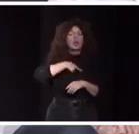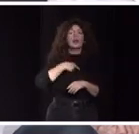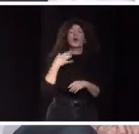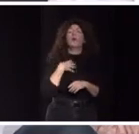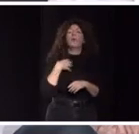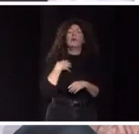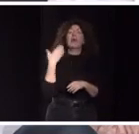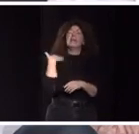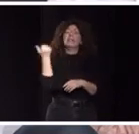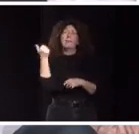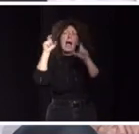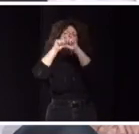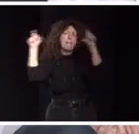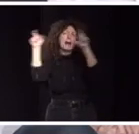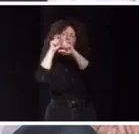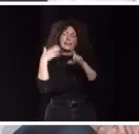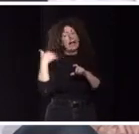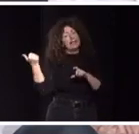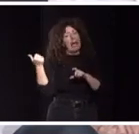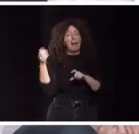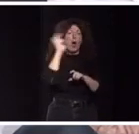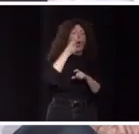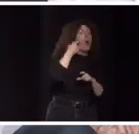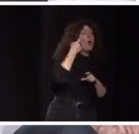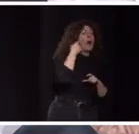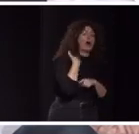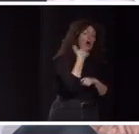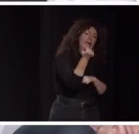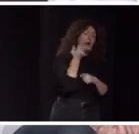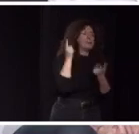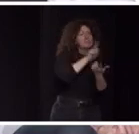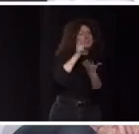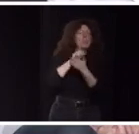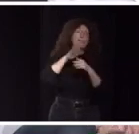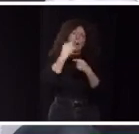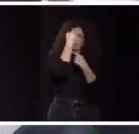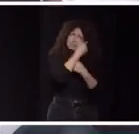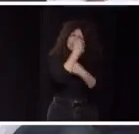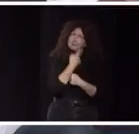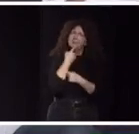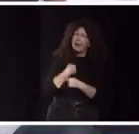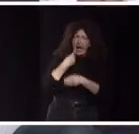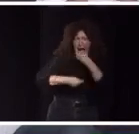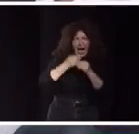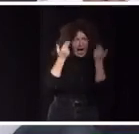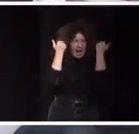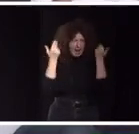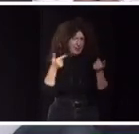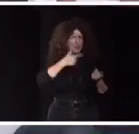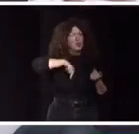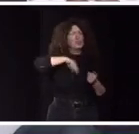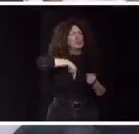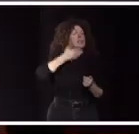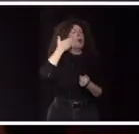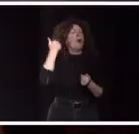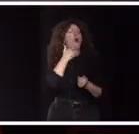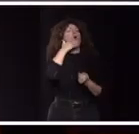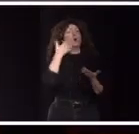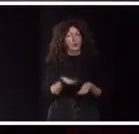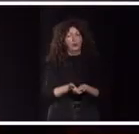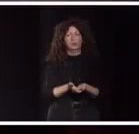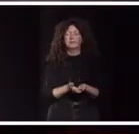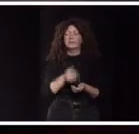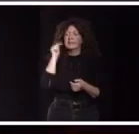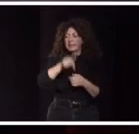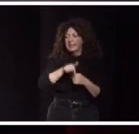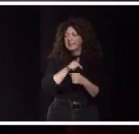puede llamar ninguna gran empresa ni ningún banco de este país para que hagamos lo que nos dicen. ¡Qué orgullo! Y eso es gracias